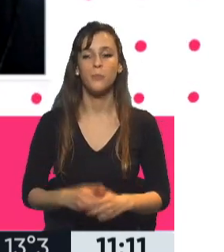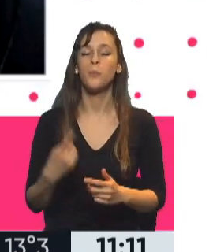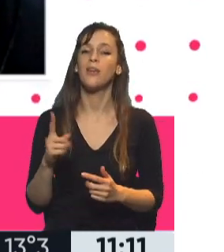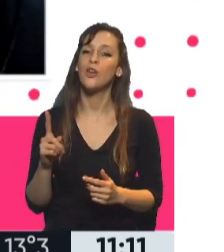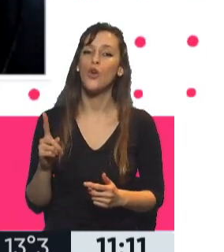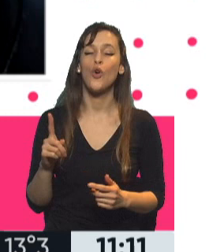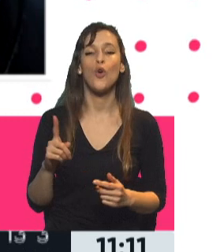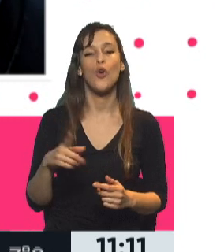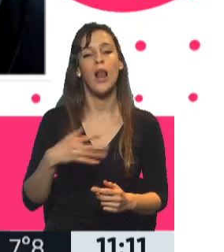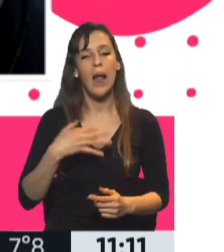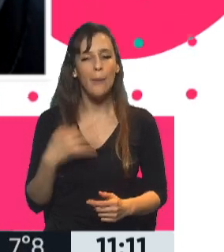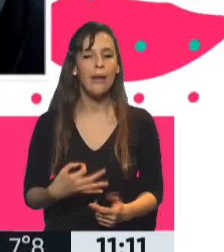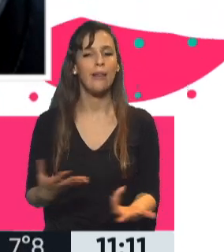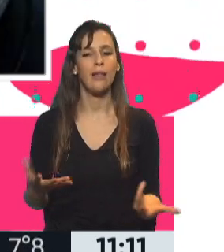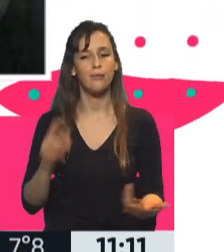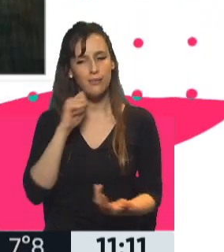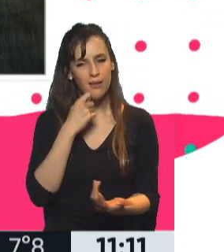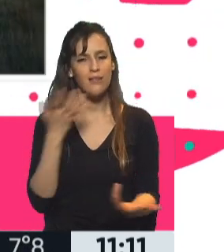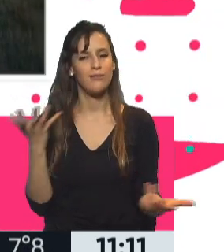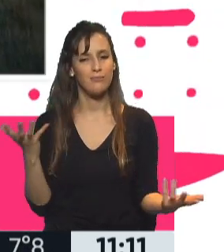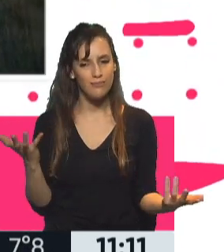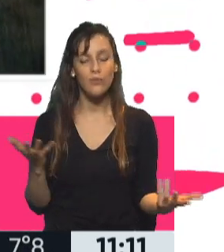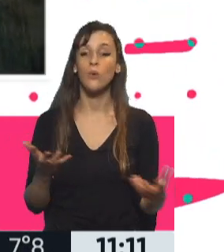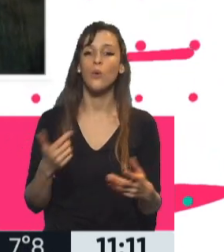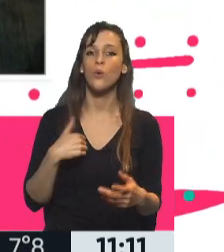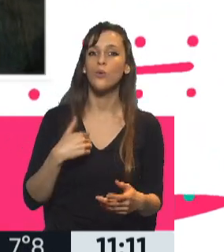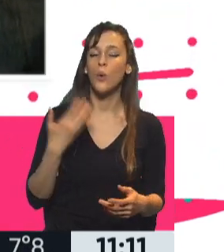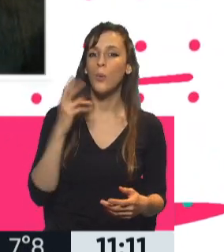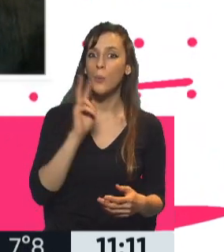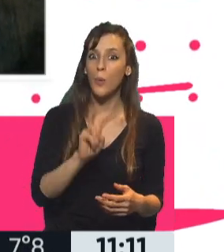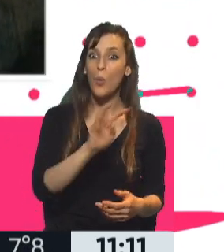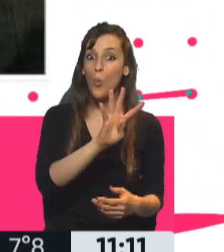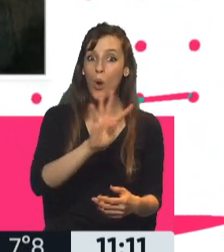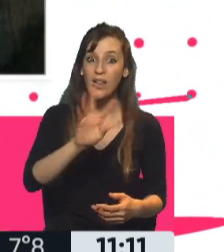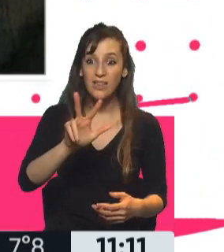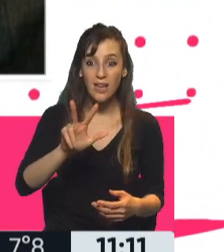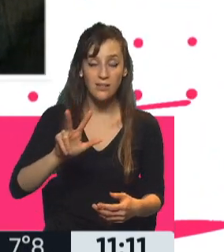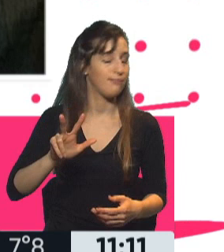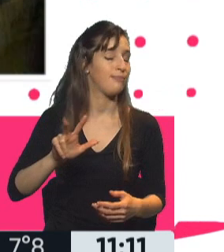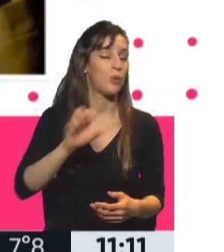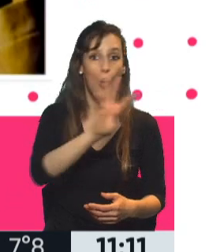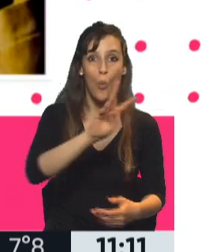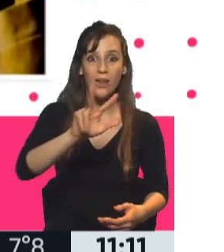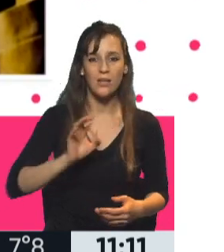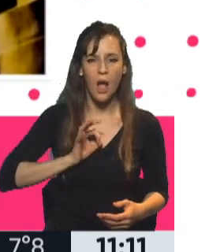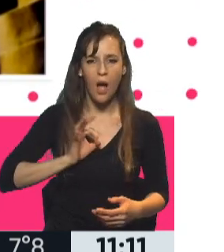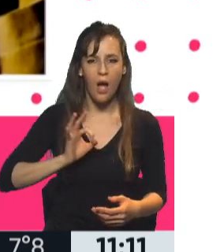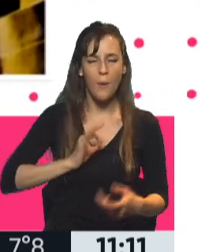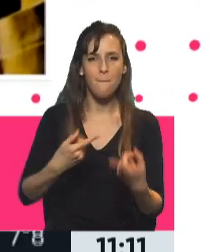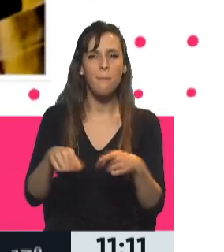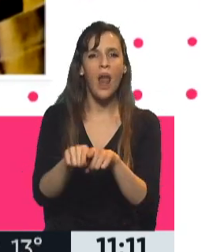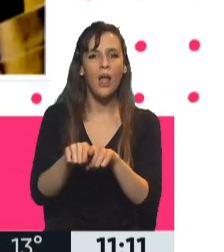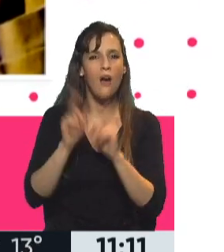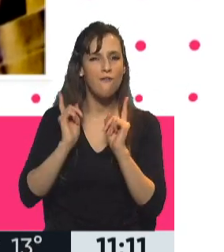Pero la verdad es que es un placer. Digo, y estaba leyendo los 43 años que hace que están juntos, pero seguramente nunca estuvieron